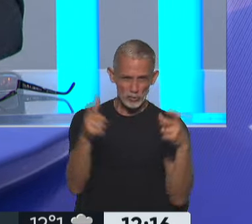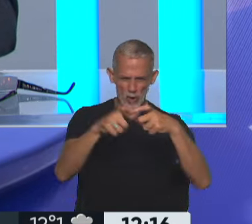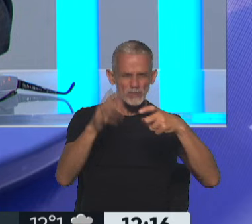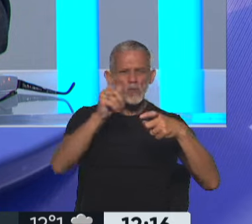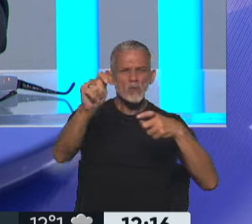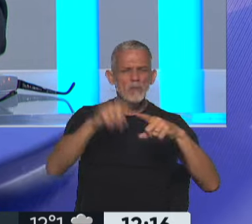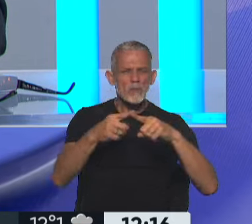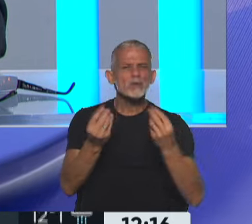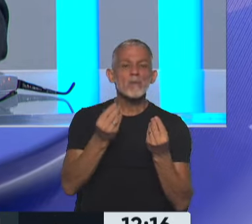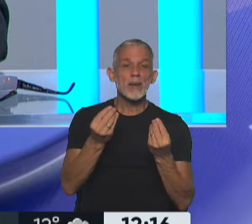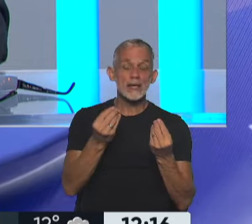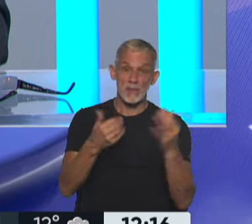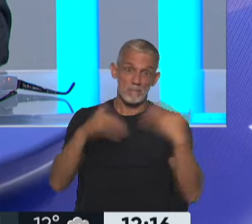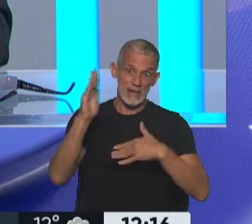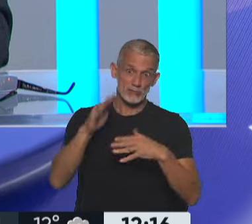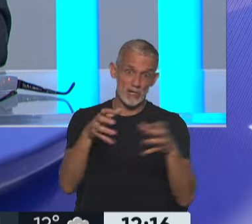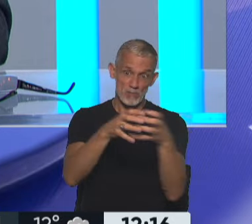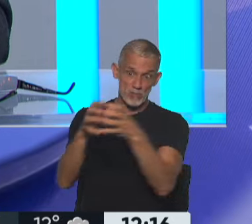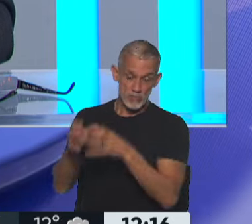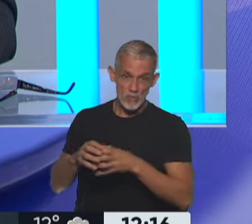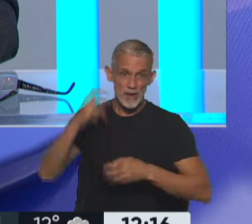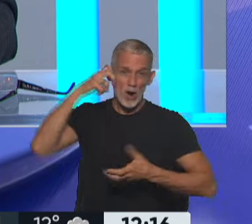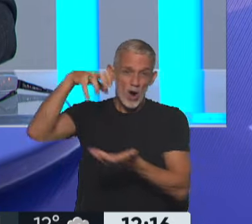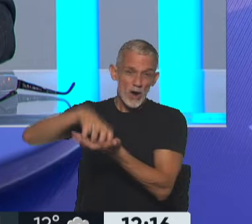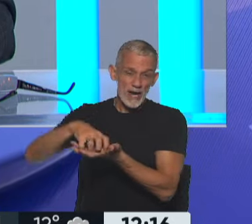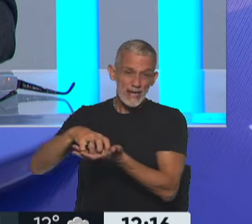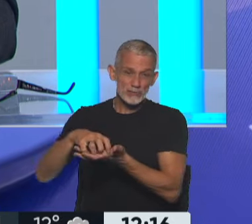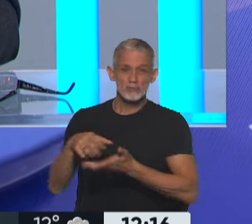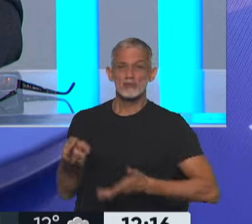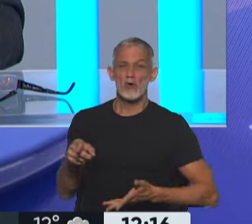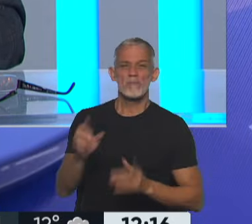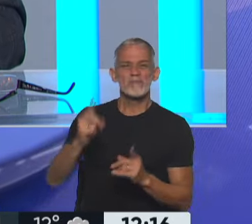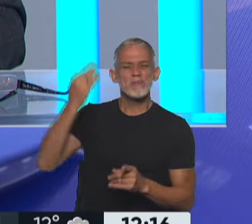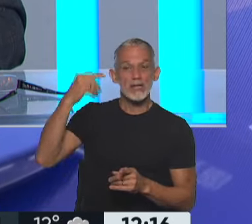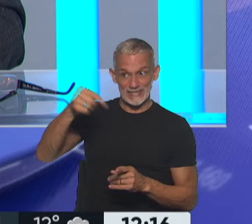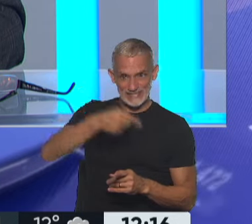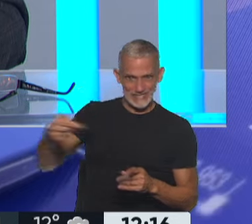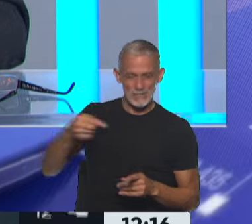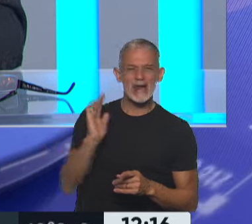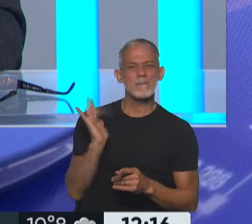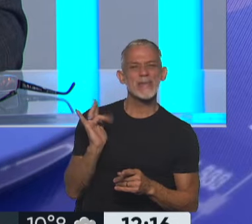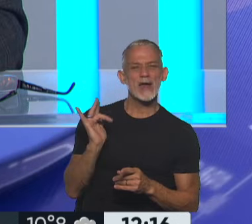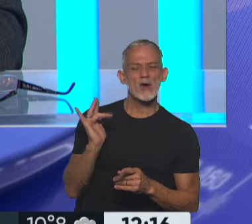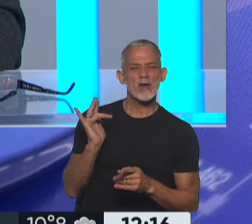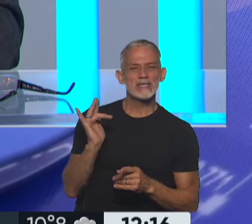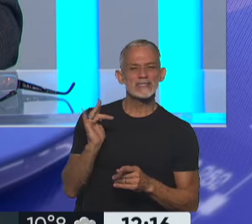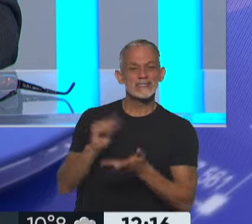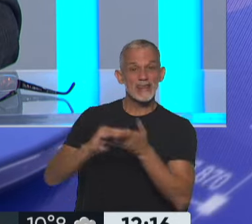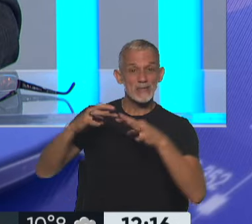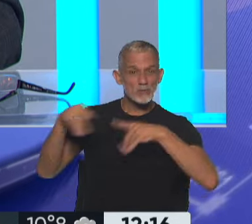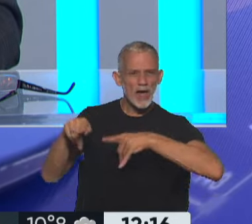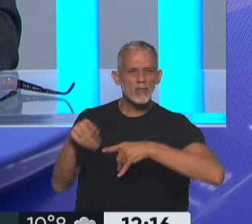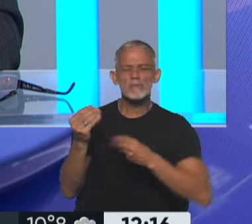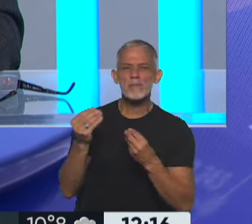para una gran mayoría de bloques del Congreso que son los que estuvieron esta semana el miércoles en la cámara de diputados